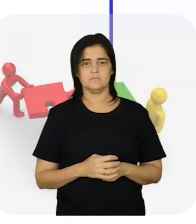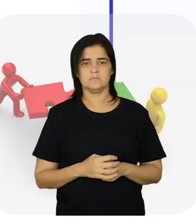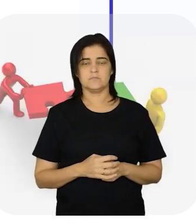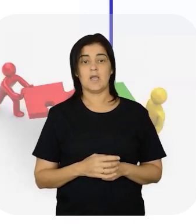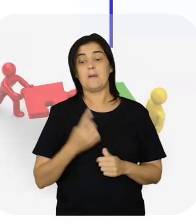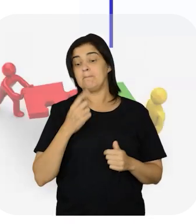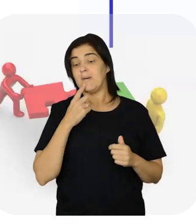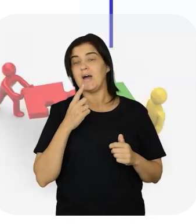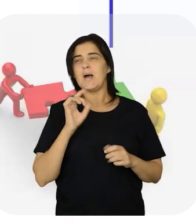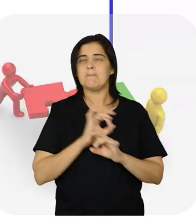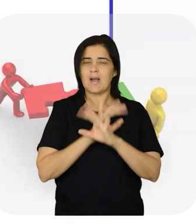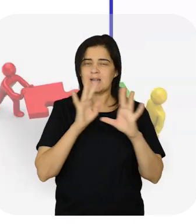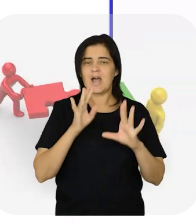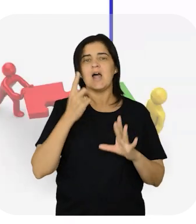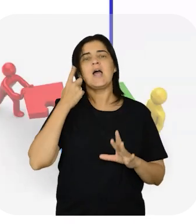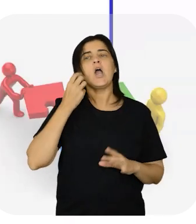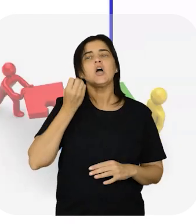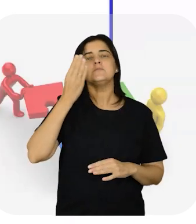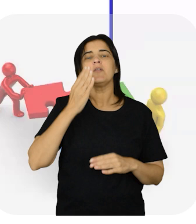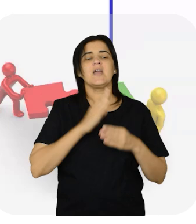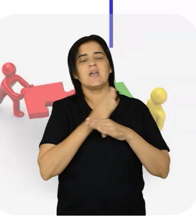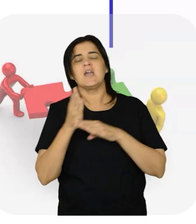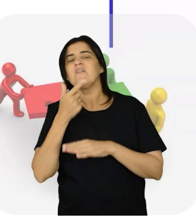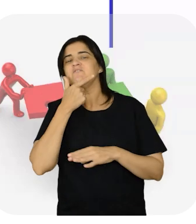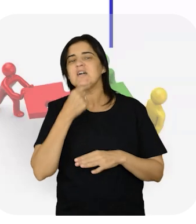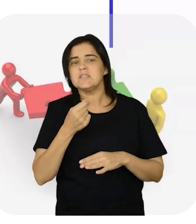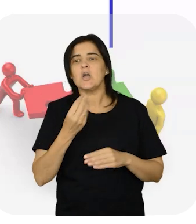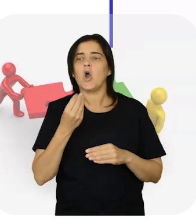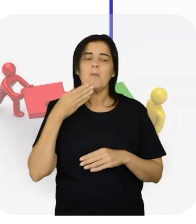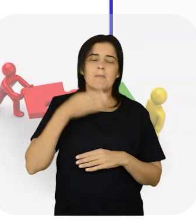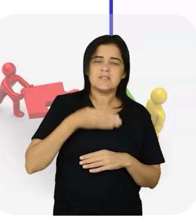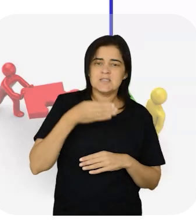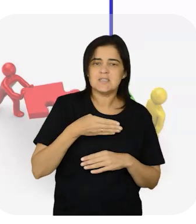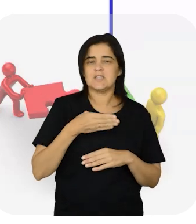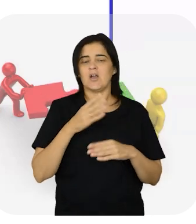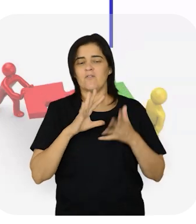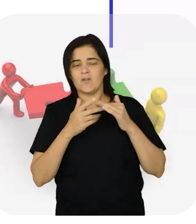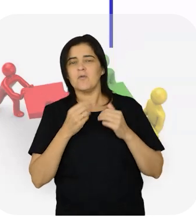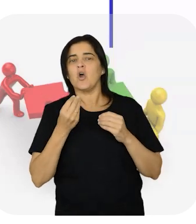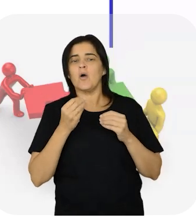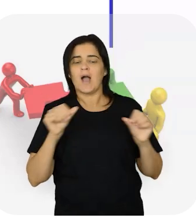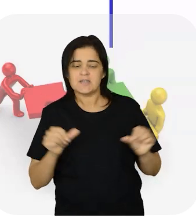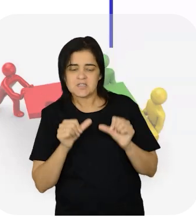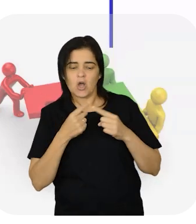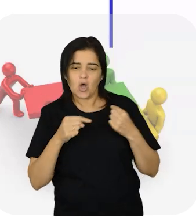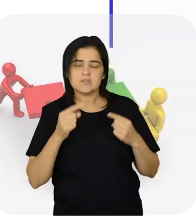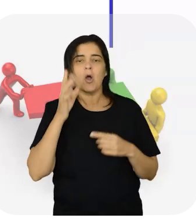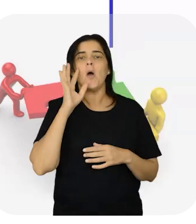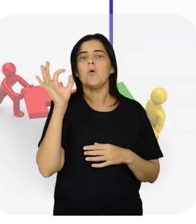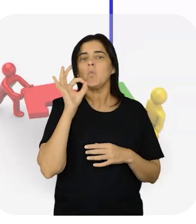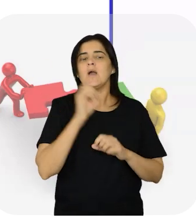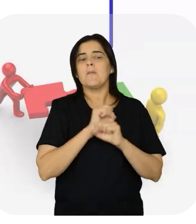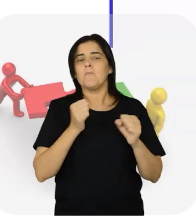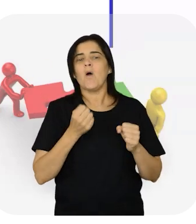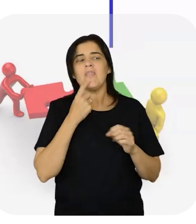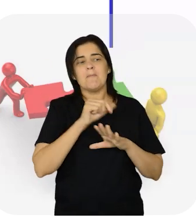Para precisar más el concepto de facilitadores al aprendizaje y la participación, bueno, son acciones, recursos, oportunidades que contribuyen